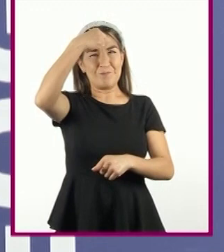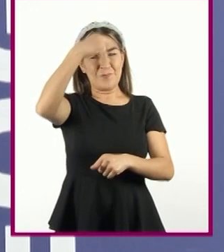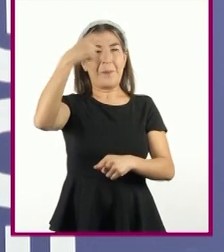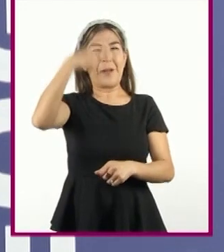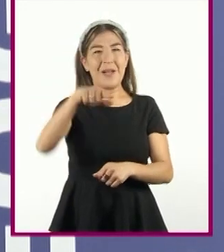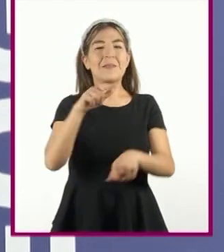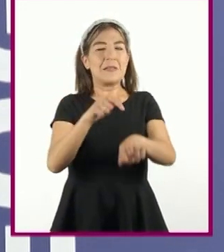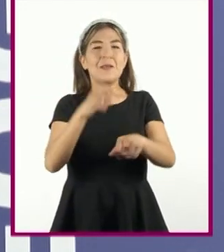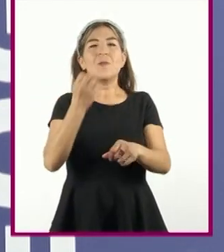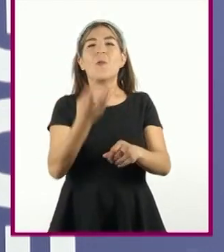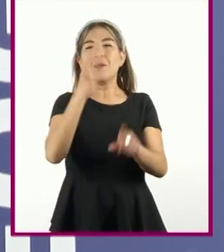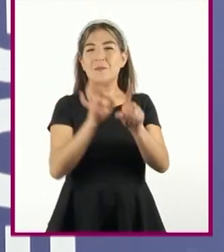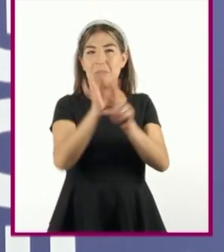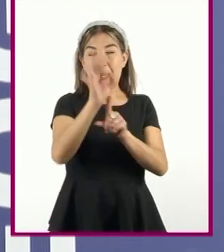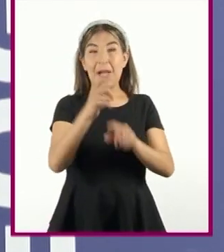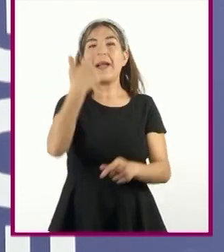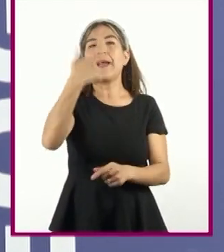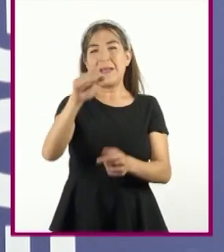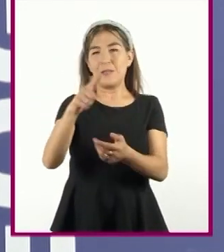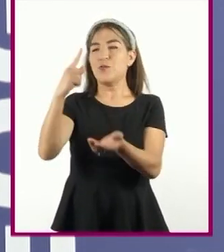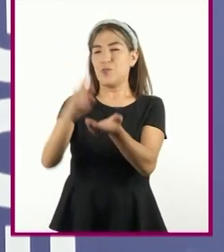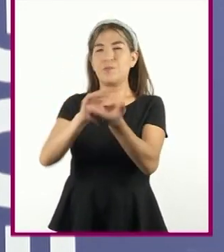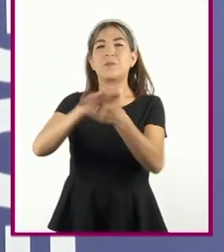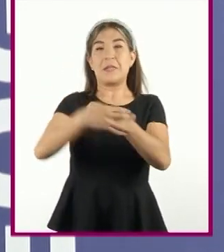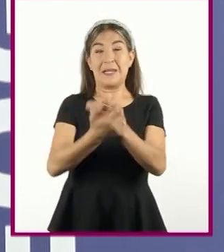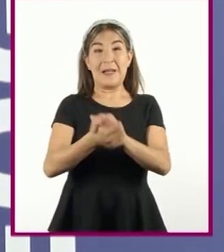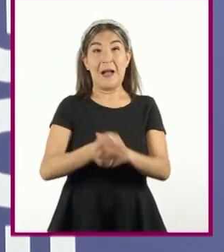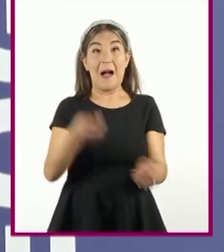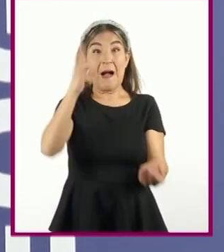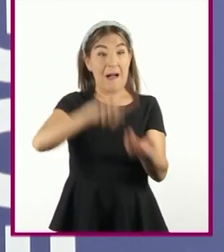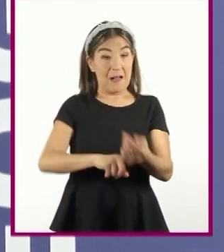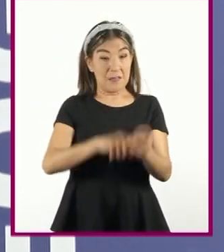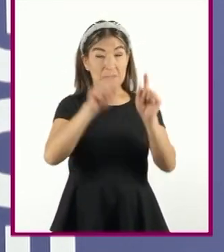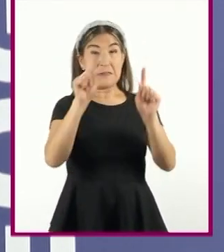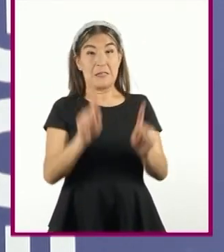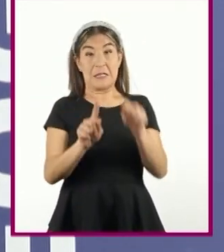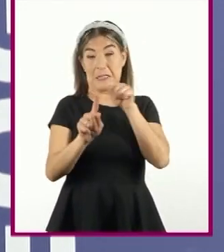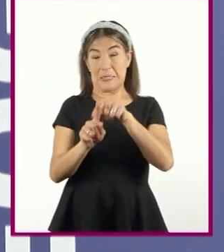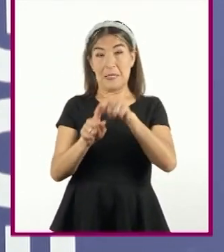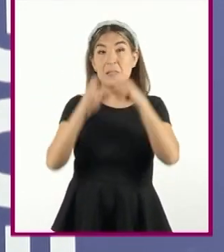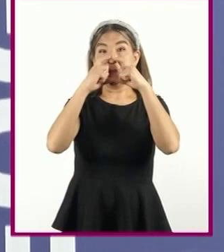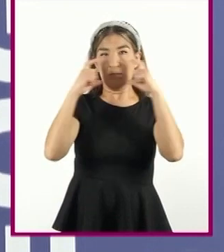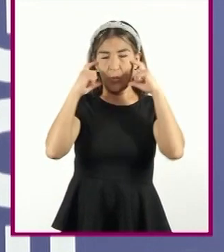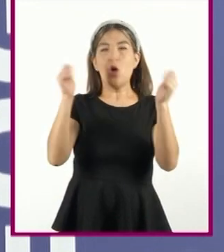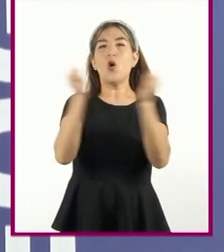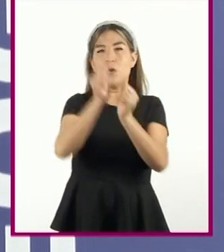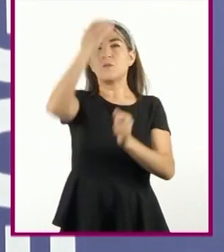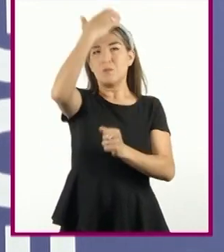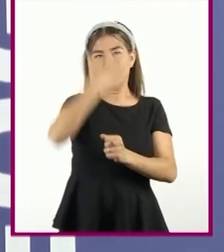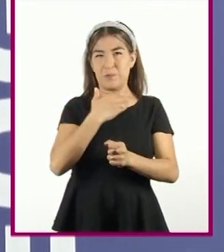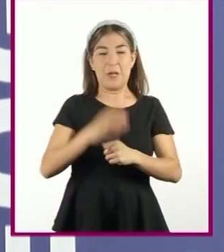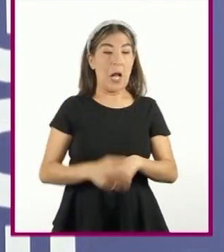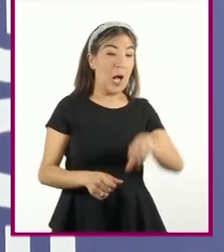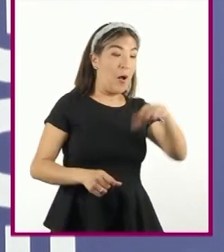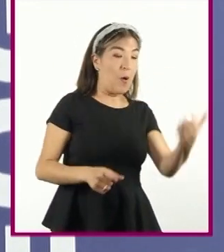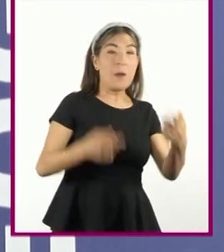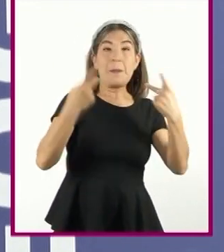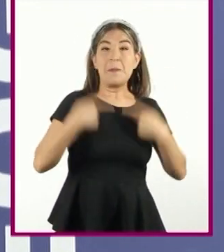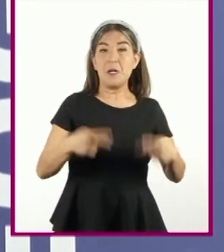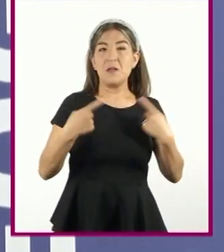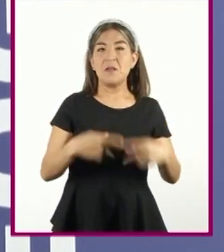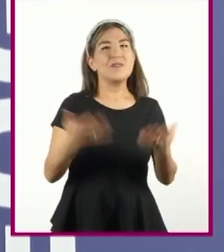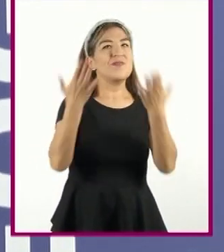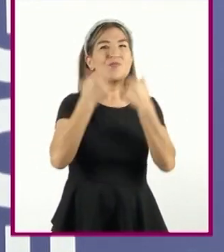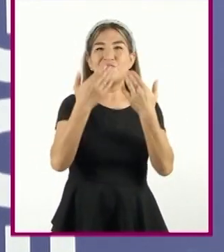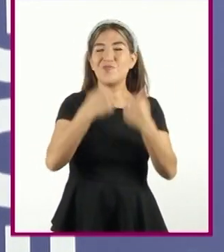gel antibacterial. Sin embargo, una de ellas usa cubrebocas y careta, mientras que la otra persona carece